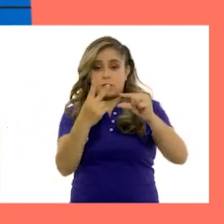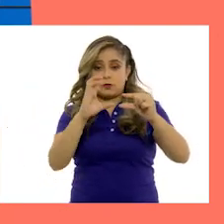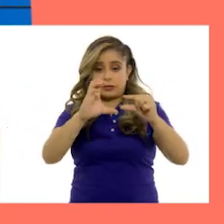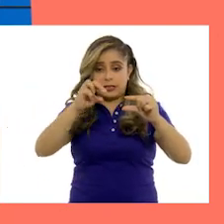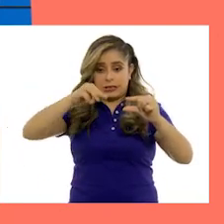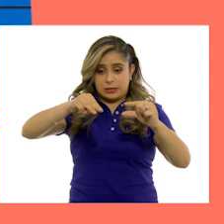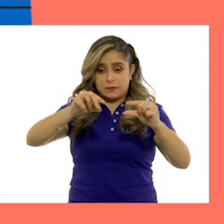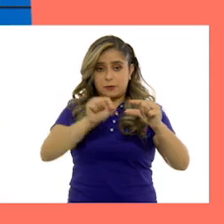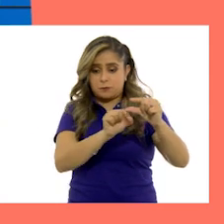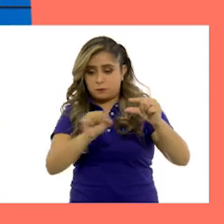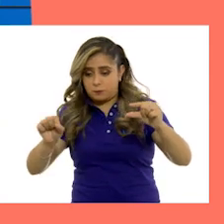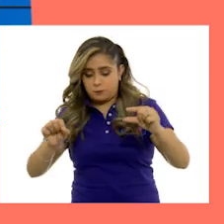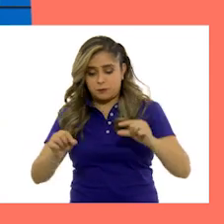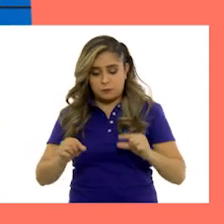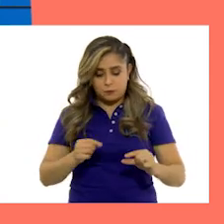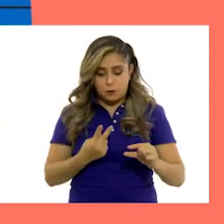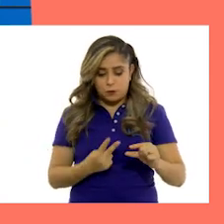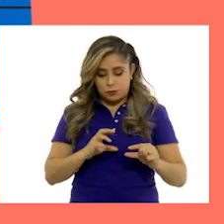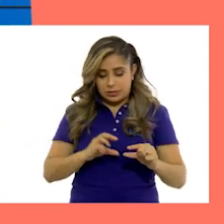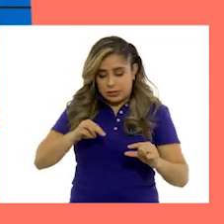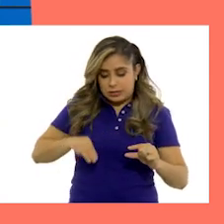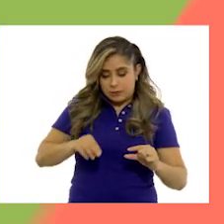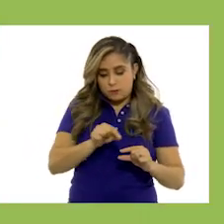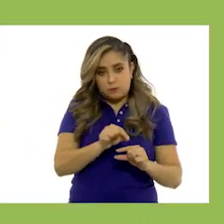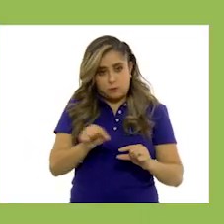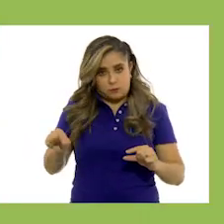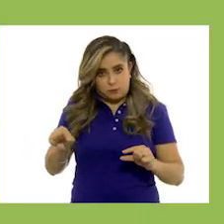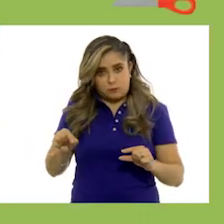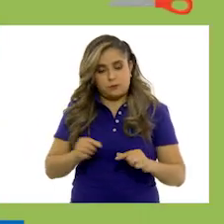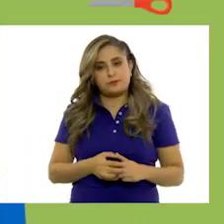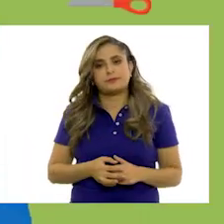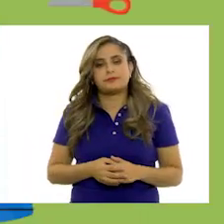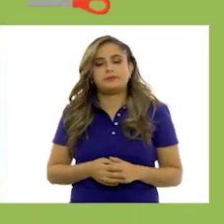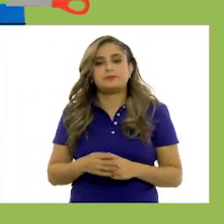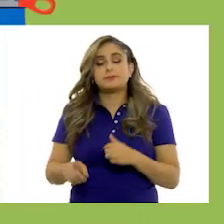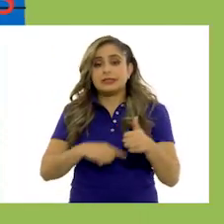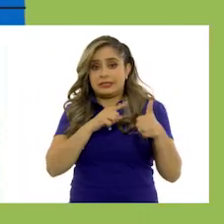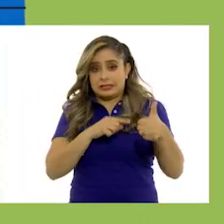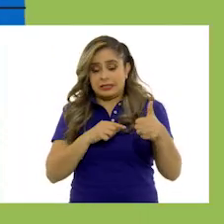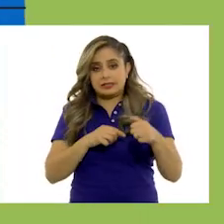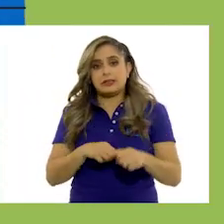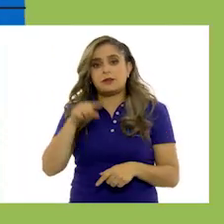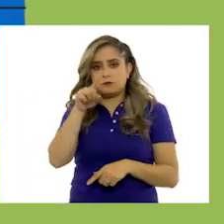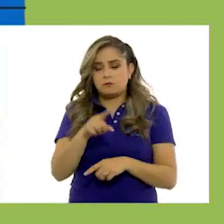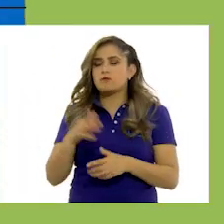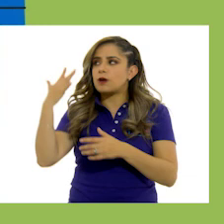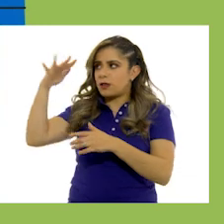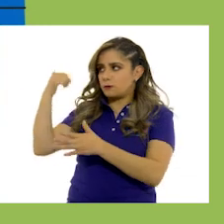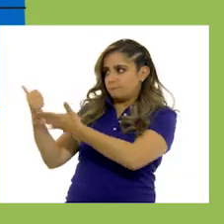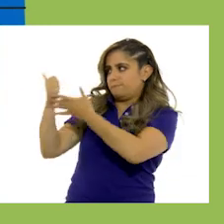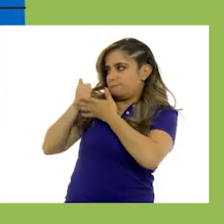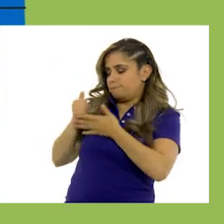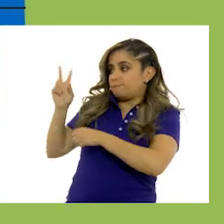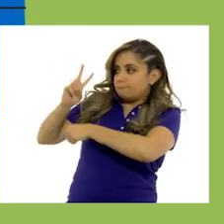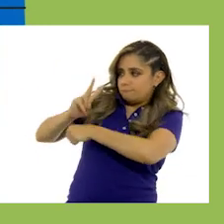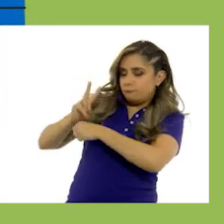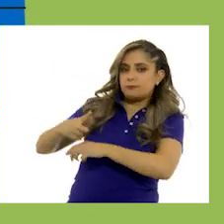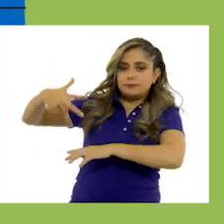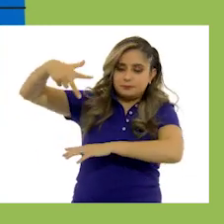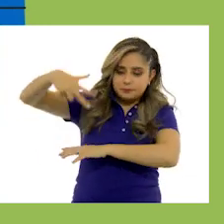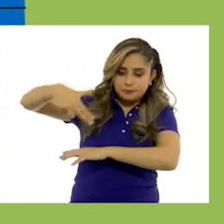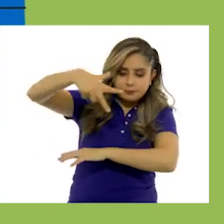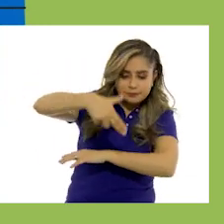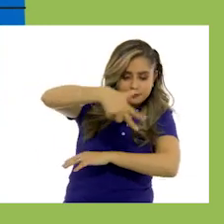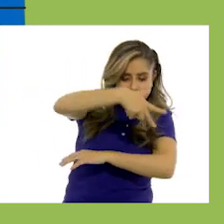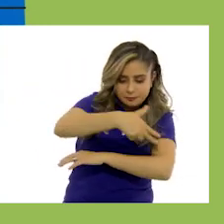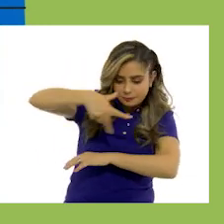2 centímetros de alto arriba y abajo. 6. Nuevamente pide ayuda a un adulto para recortar